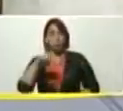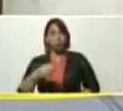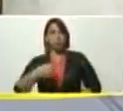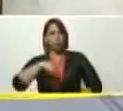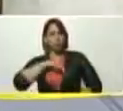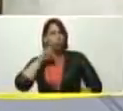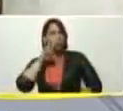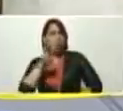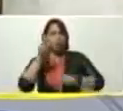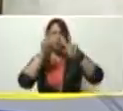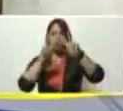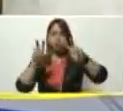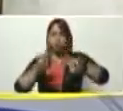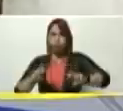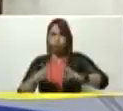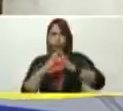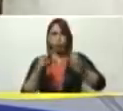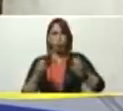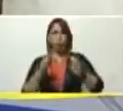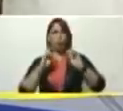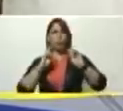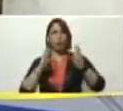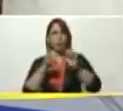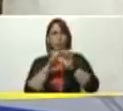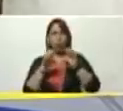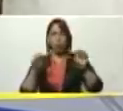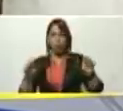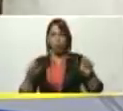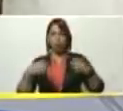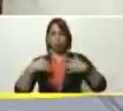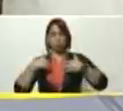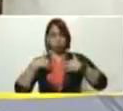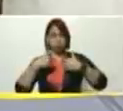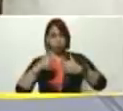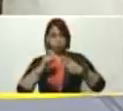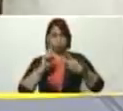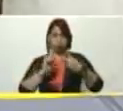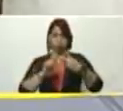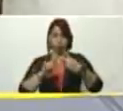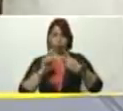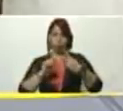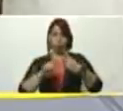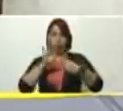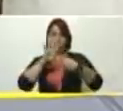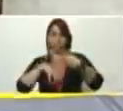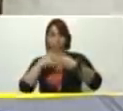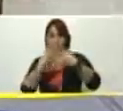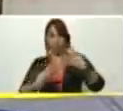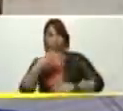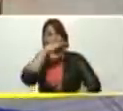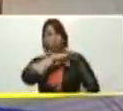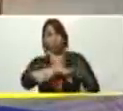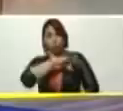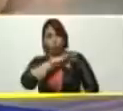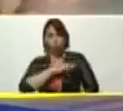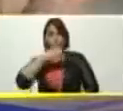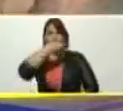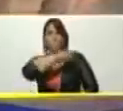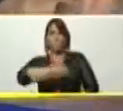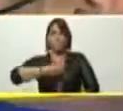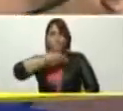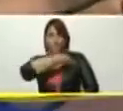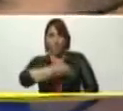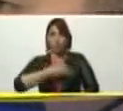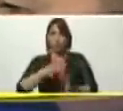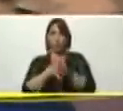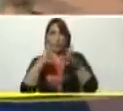viendo todo el tema educativo, de salud, todo el tema de la agenda social, las misiones, las grandes